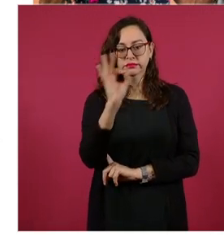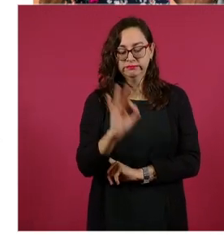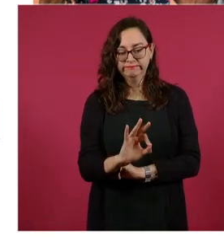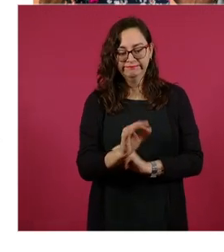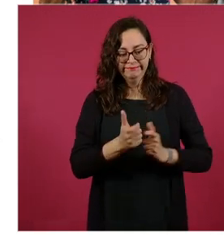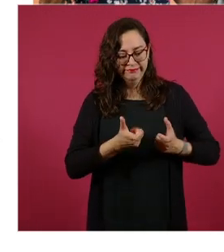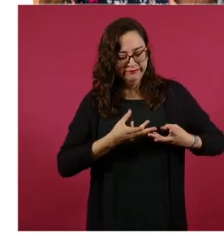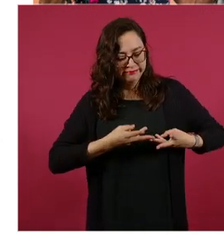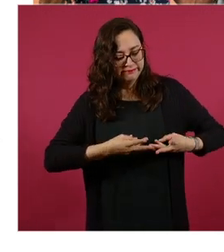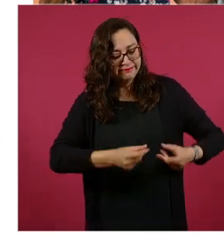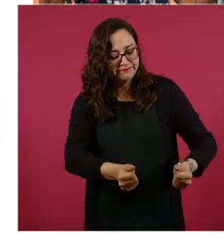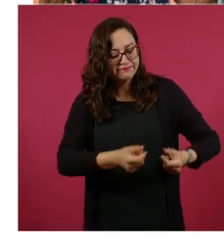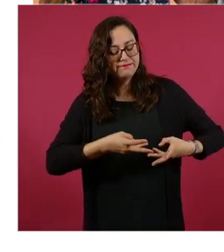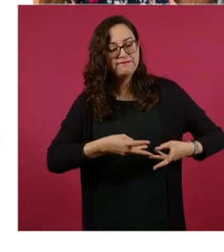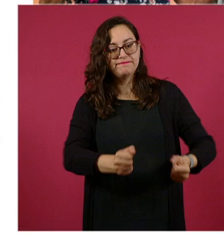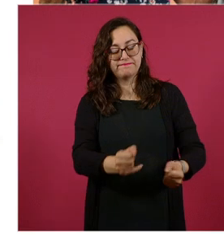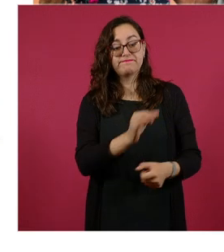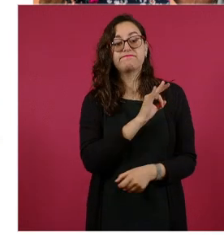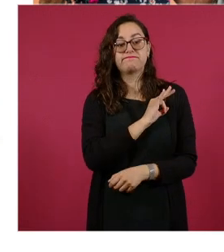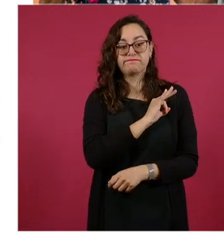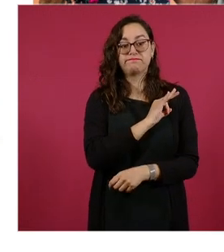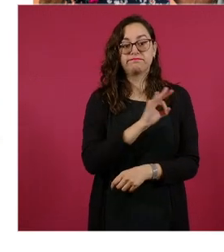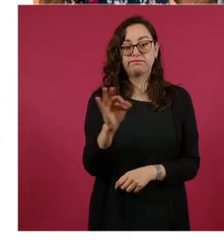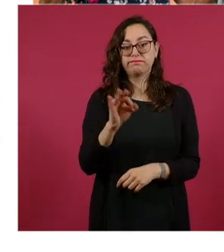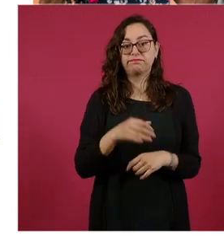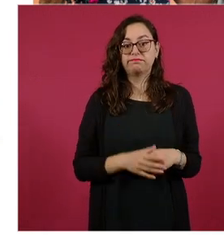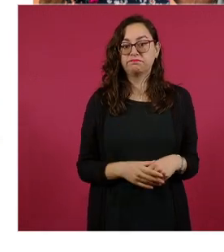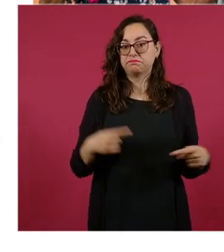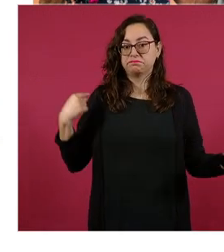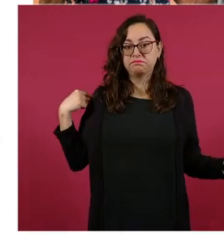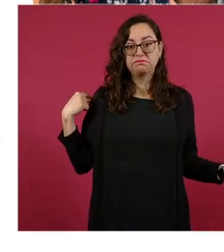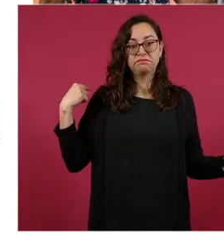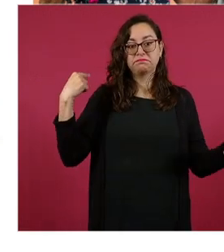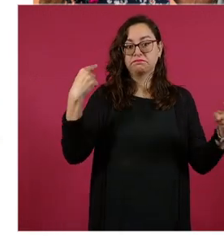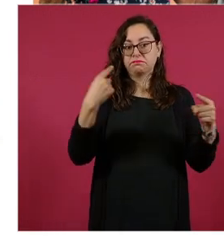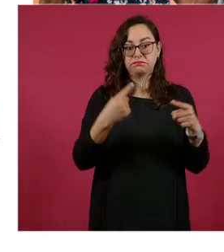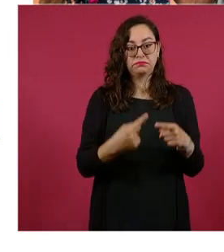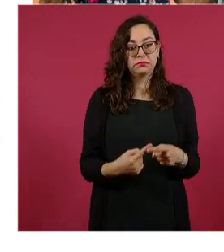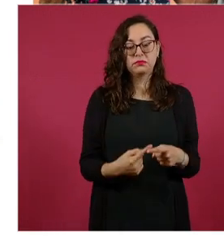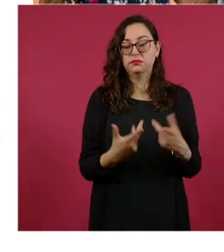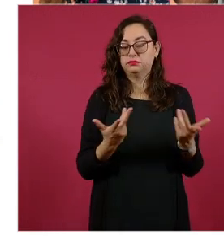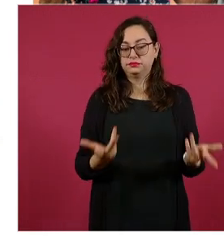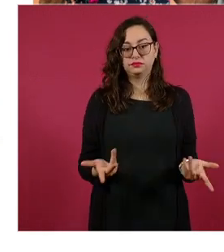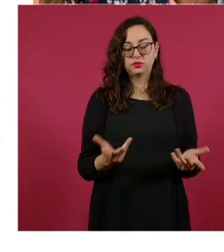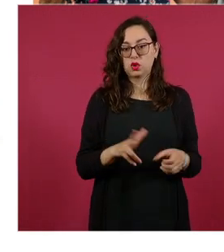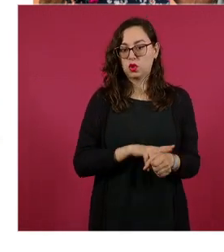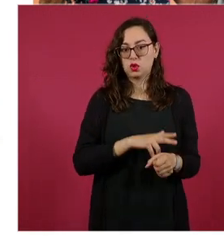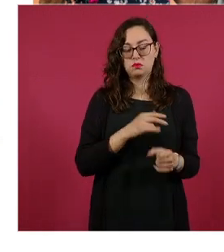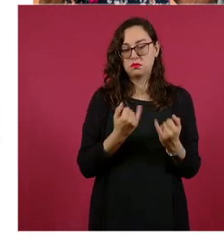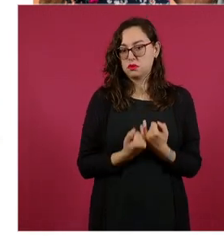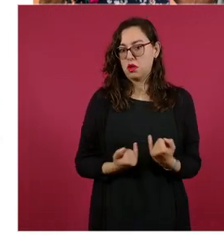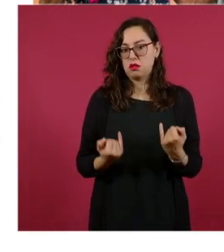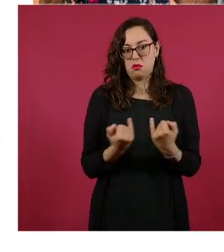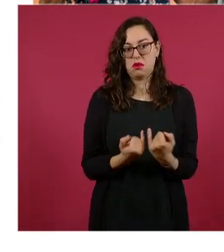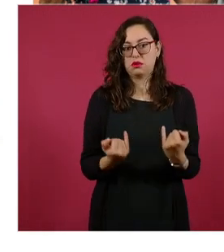recursos del Fondo Nacional de la Vivienda. Y se trae una trayectoria de gasto creciente, mientras que parte de los